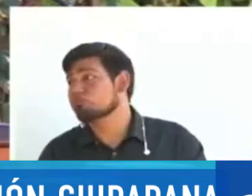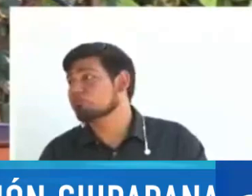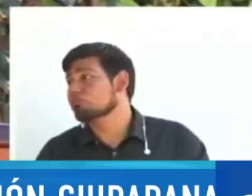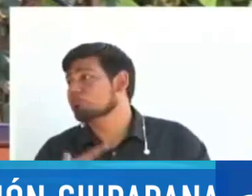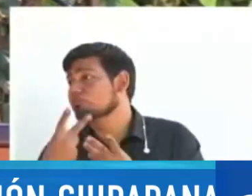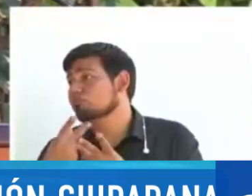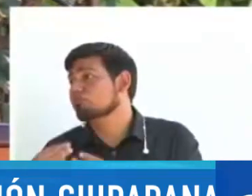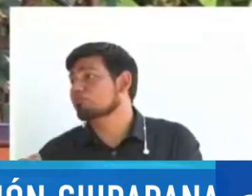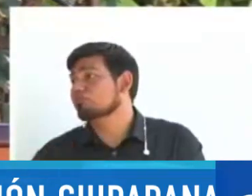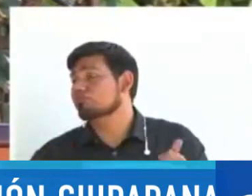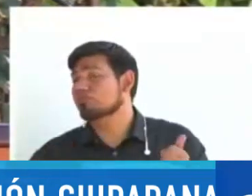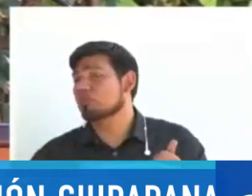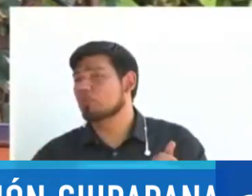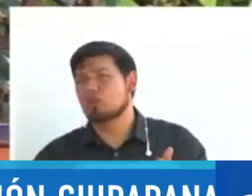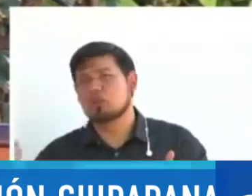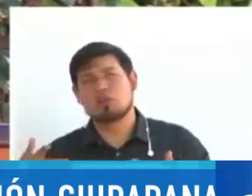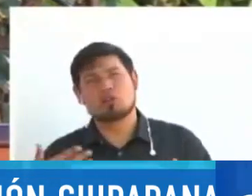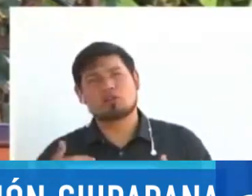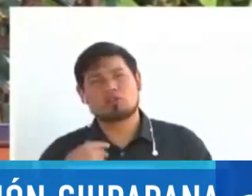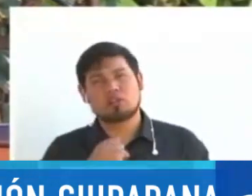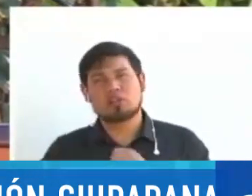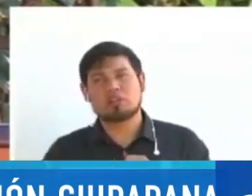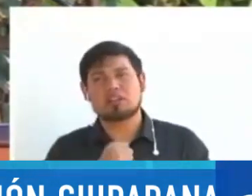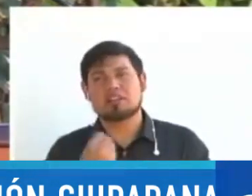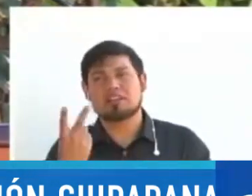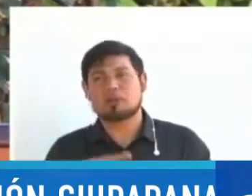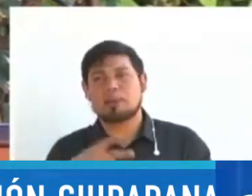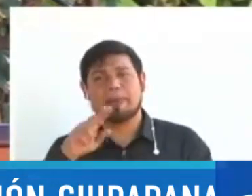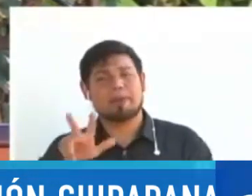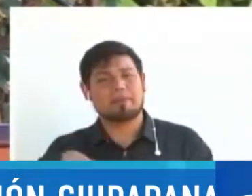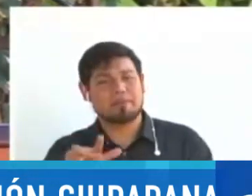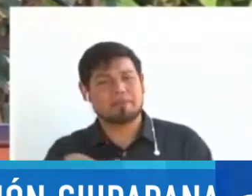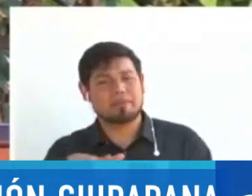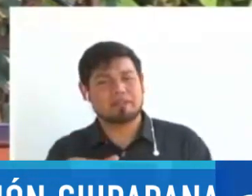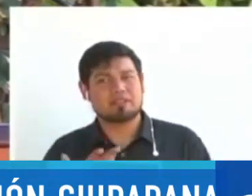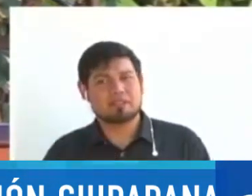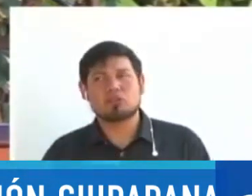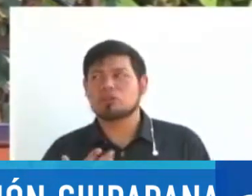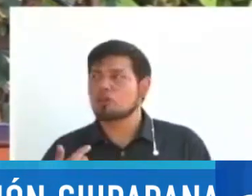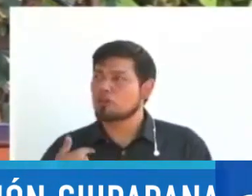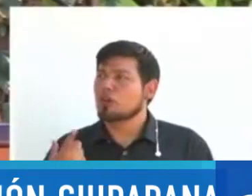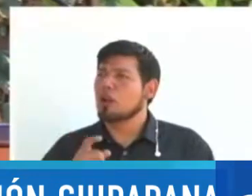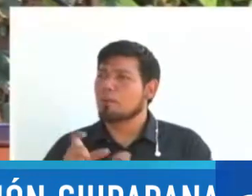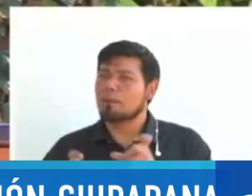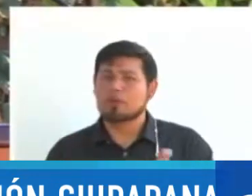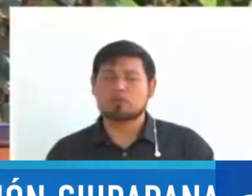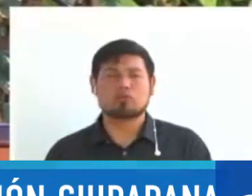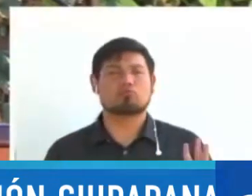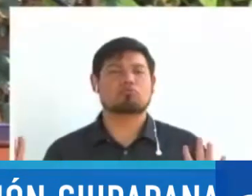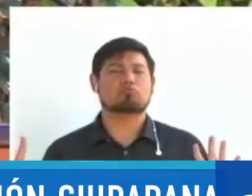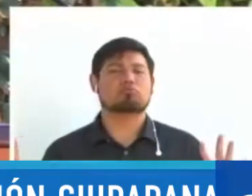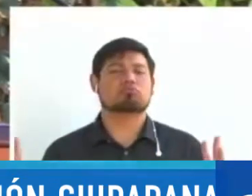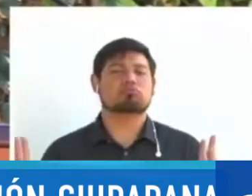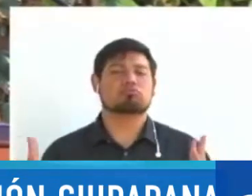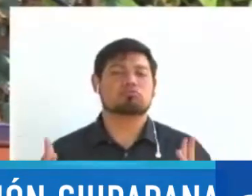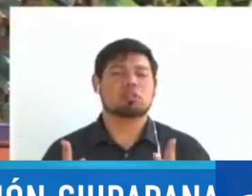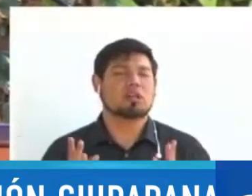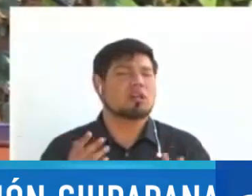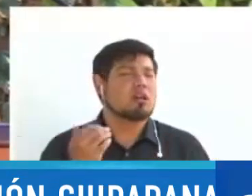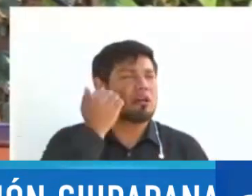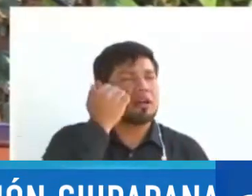en 2018, ya me radiqué, he sentido siempre el cariño de la gente. La verdad, el cariño a la gente, de todo,